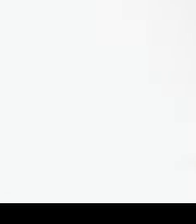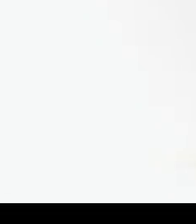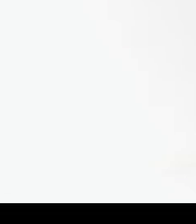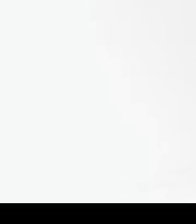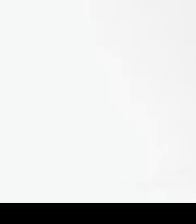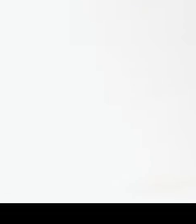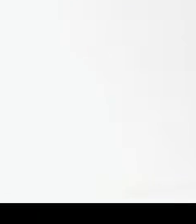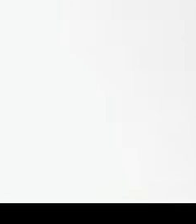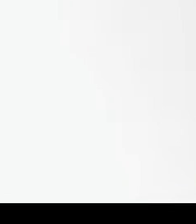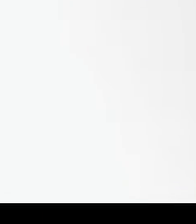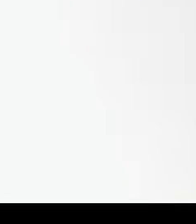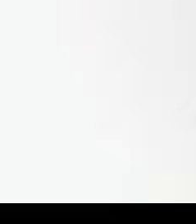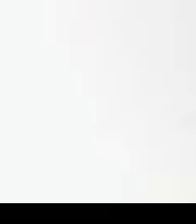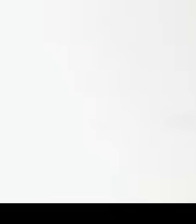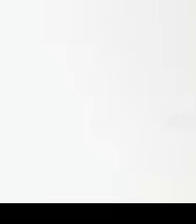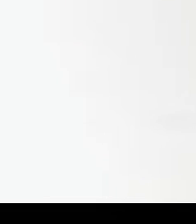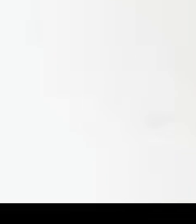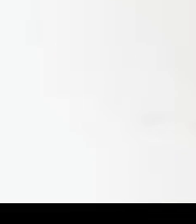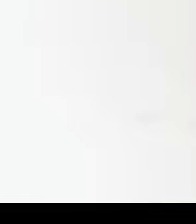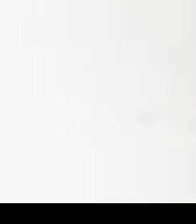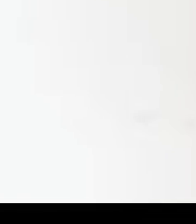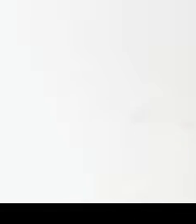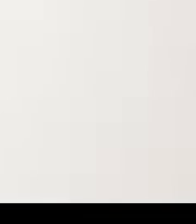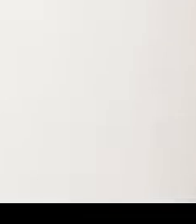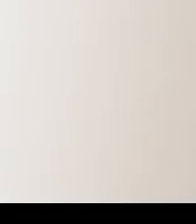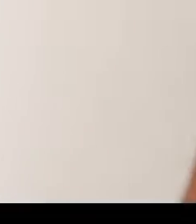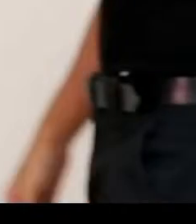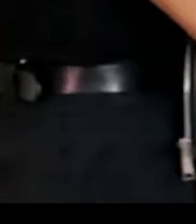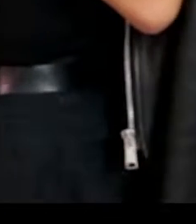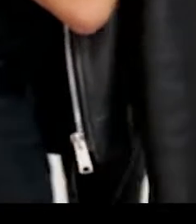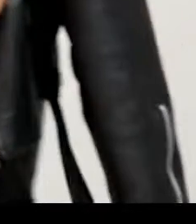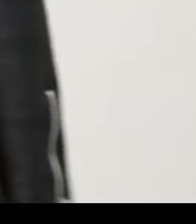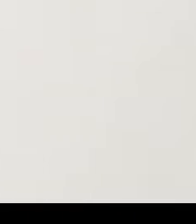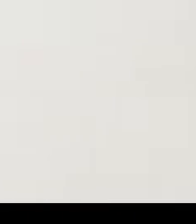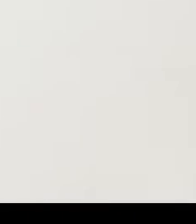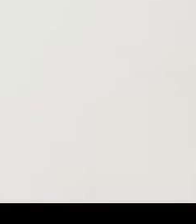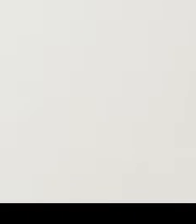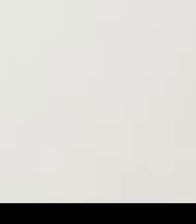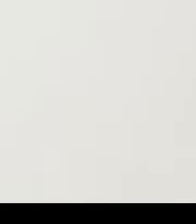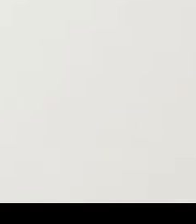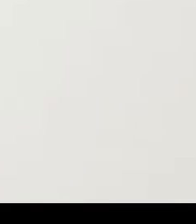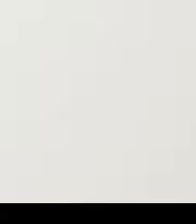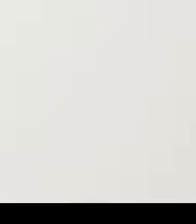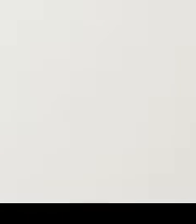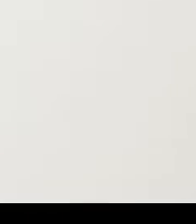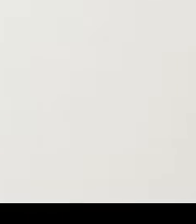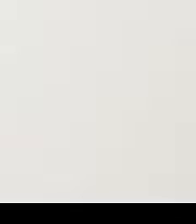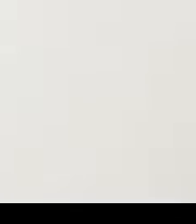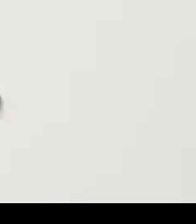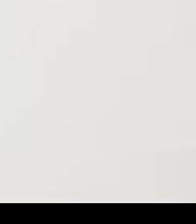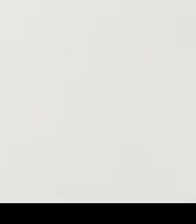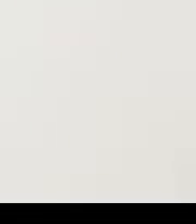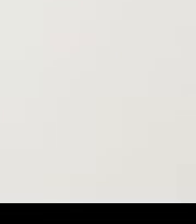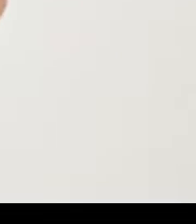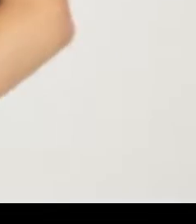contestar. Te fuiste y no me quisiste escuchar, no sé qué te hace pensar, que